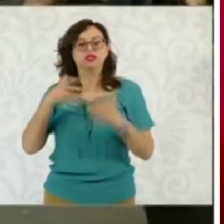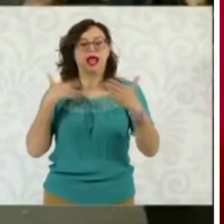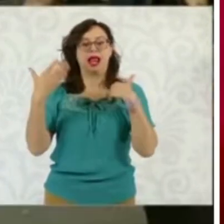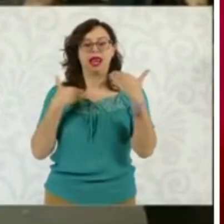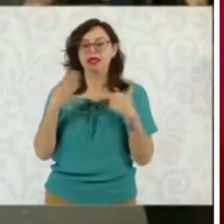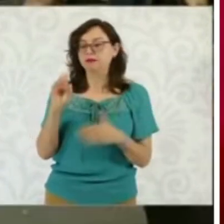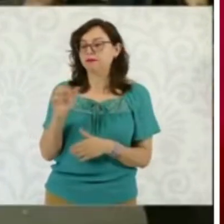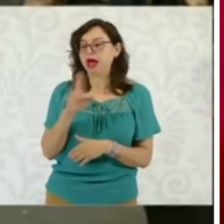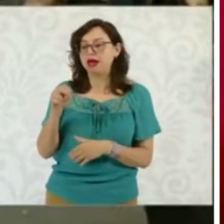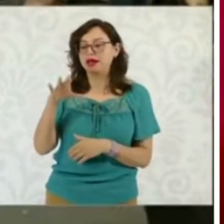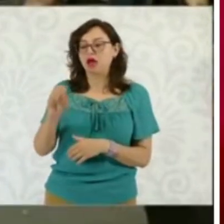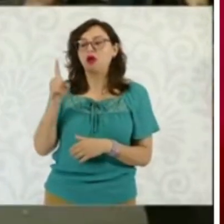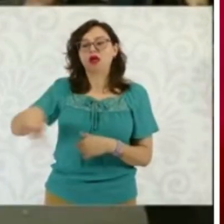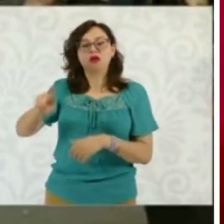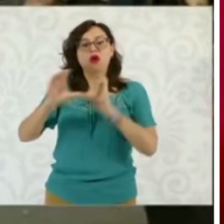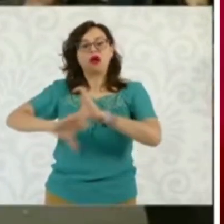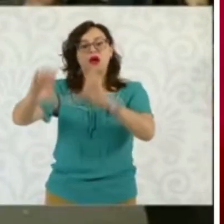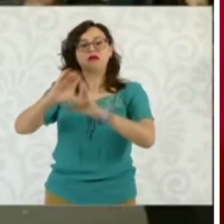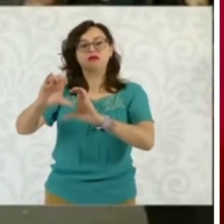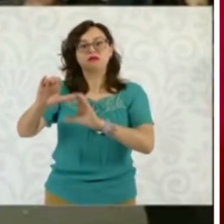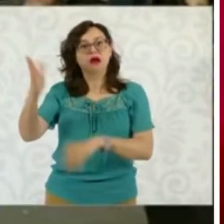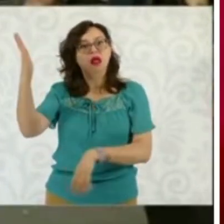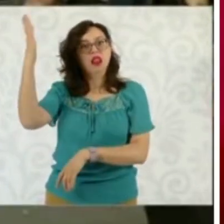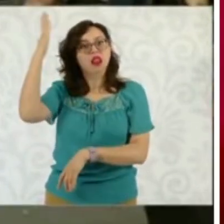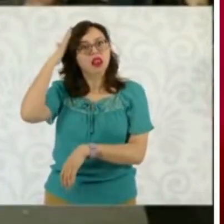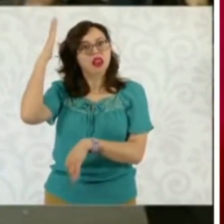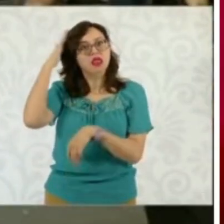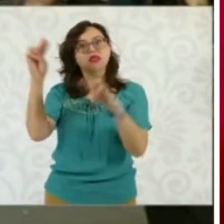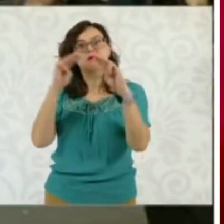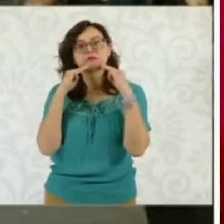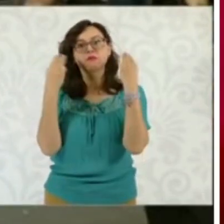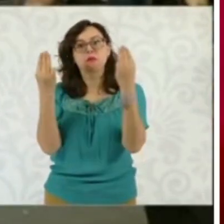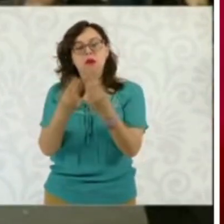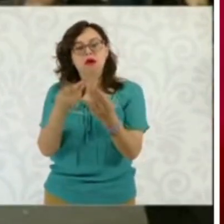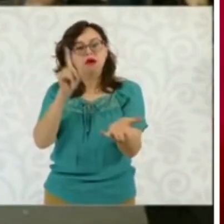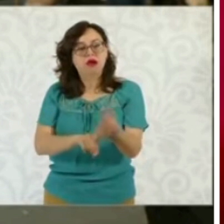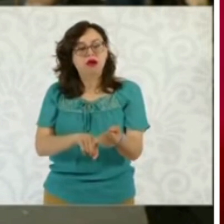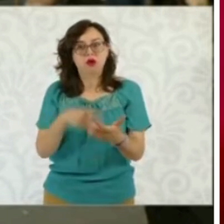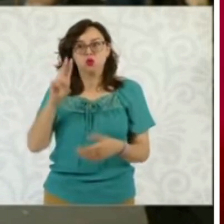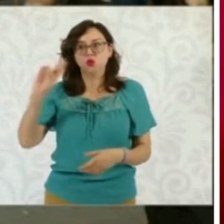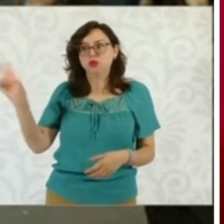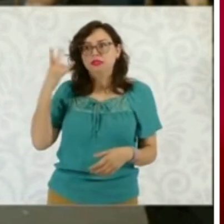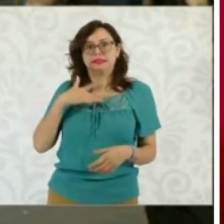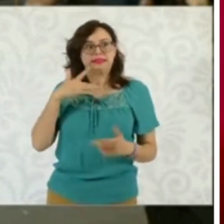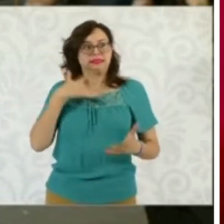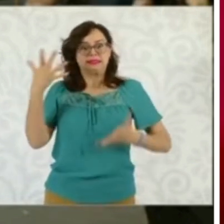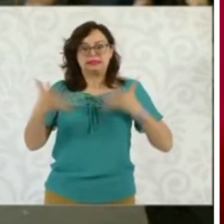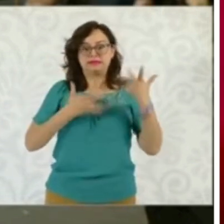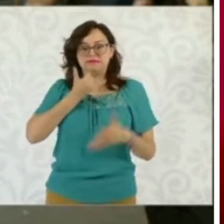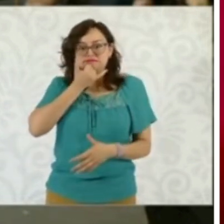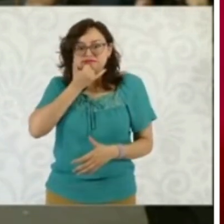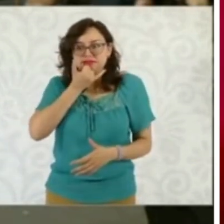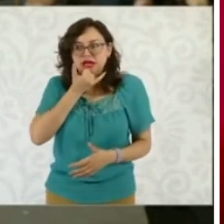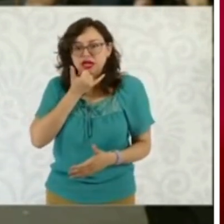lo que podría catalogarse como un homenaje a un líder de un grupo del crimen organizado, Presidenta, aunque la universidad ya se disculpó, dijo que no tenían control sobre